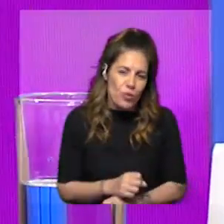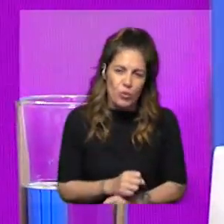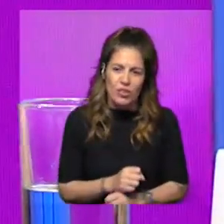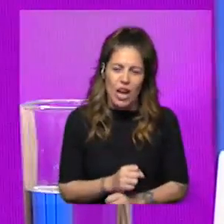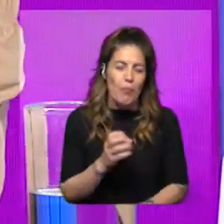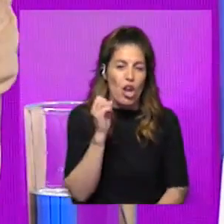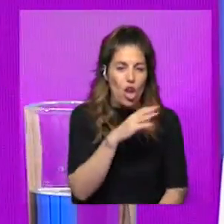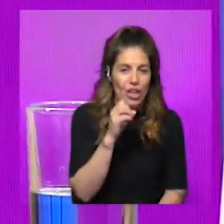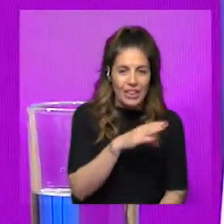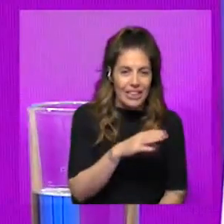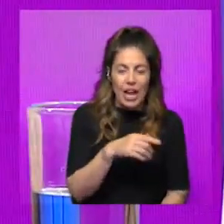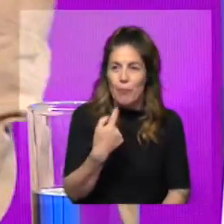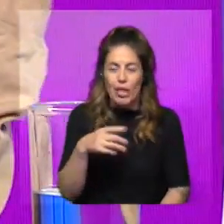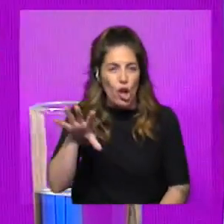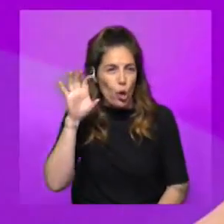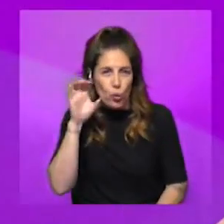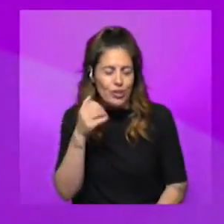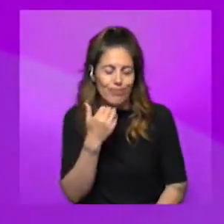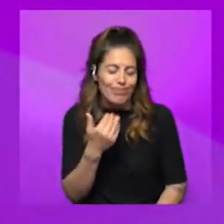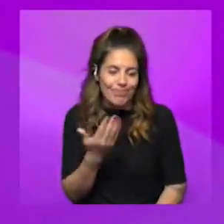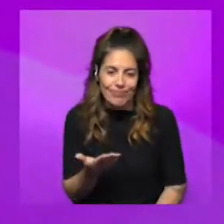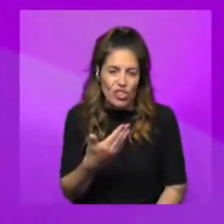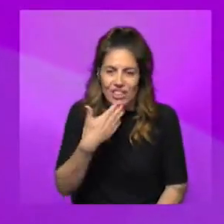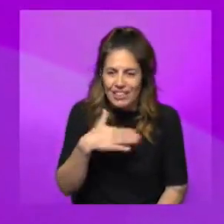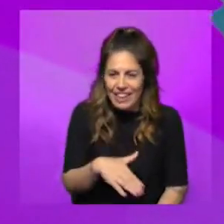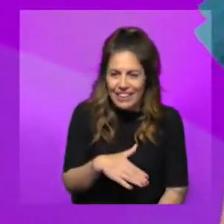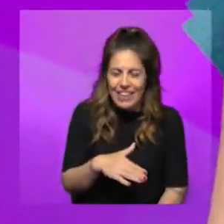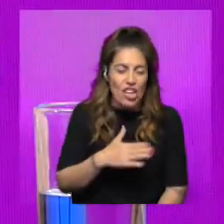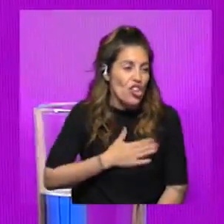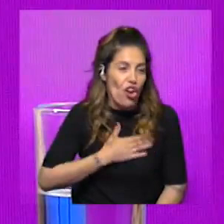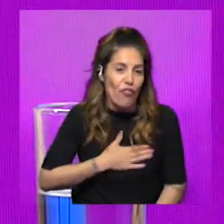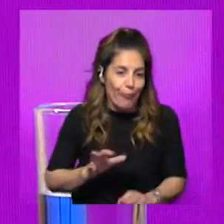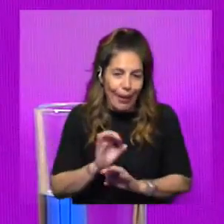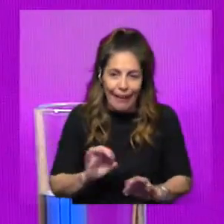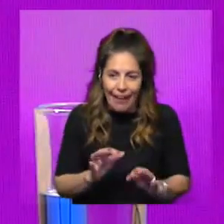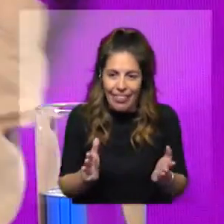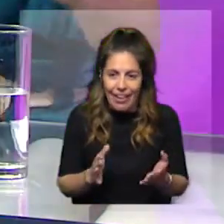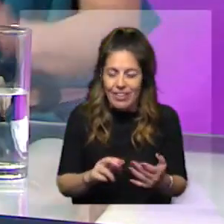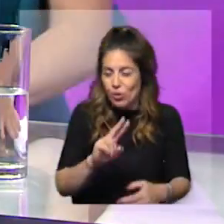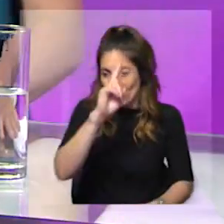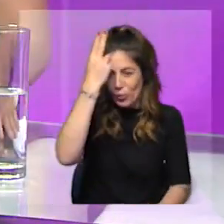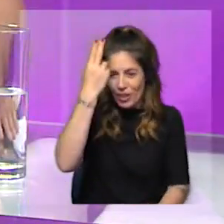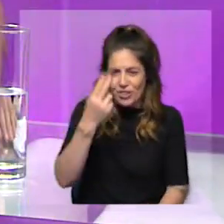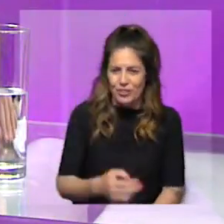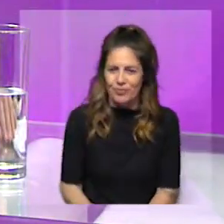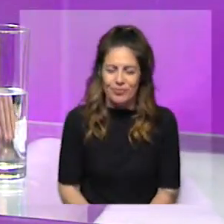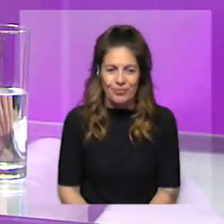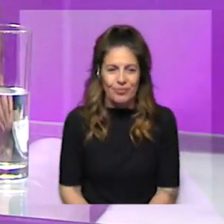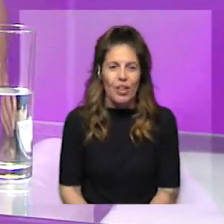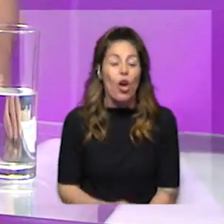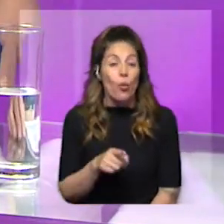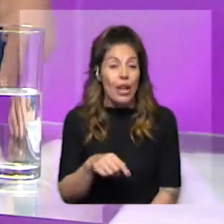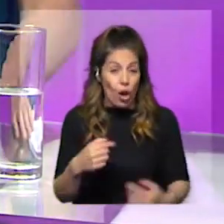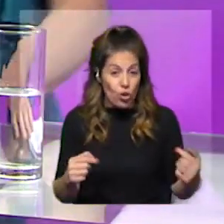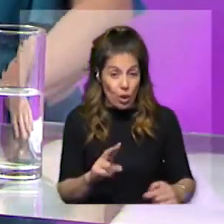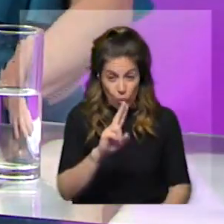critican, pero después lo terminas escuchando, entonces como que no se entiende. No hay una cosa... ¿Qué? No te conforma nada, lo primero. Tan uruguayo es. Ahí va, y una cosa muy uruguaya